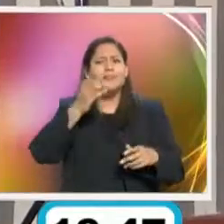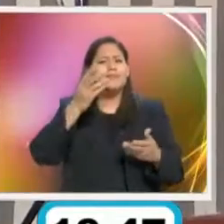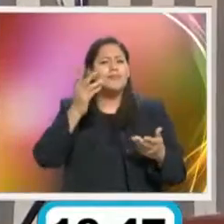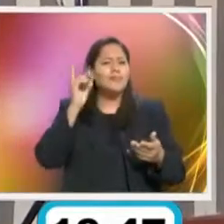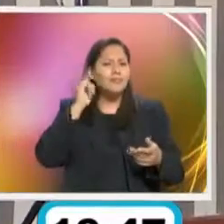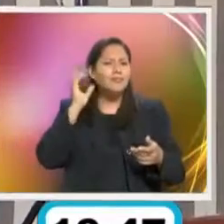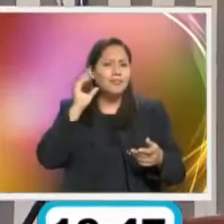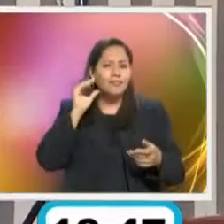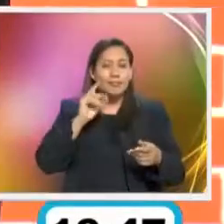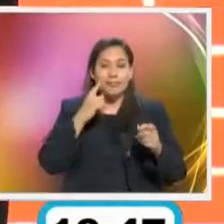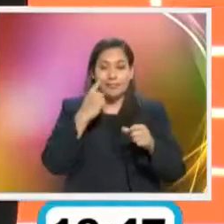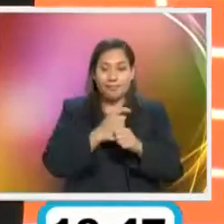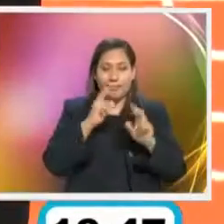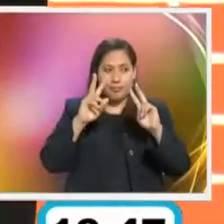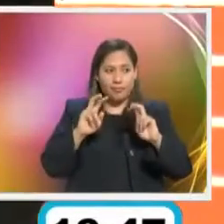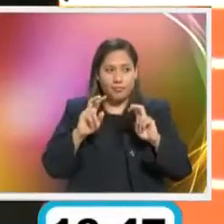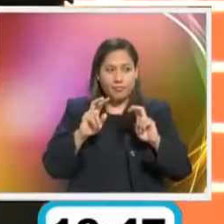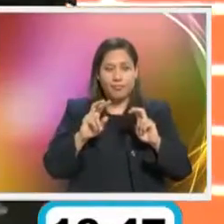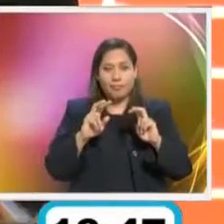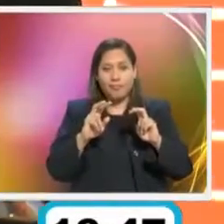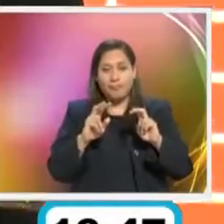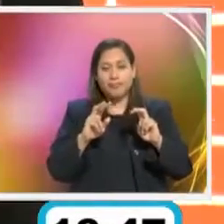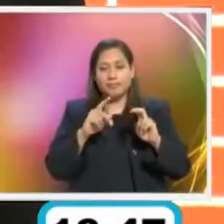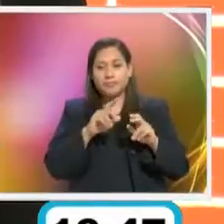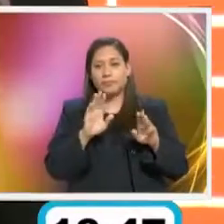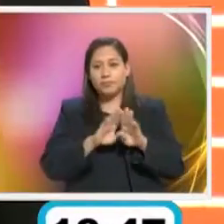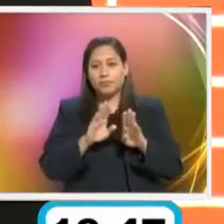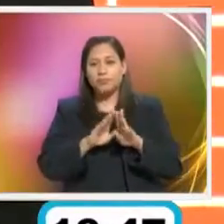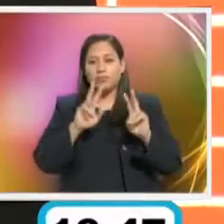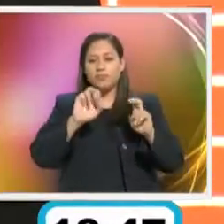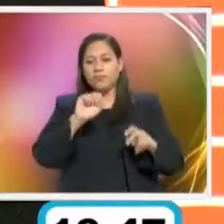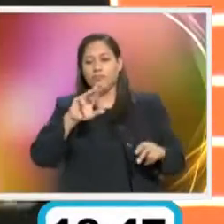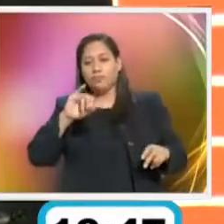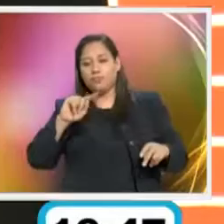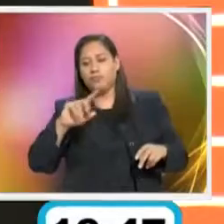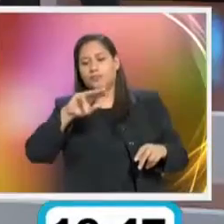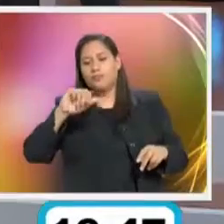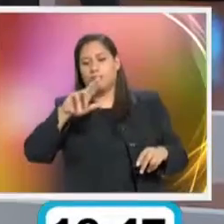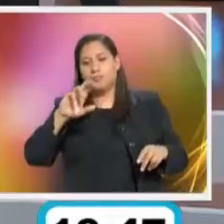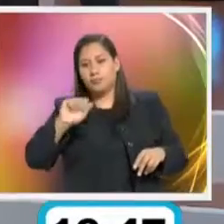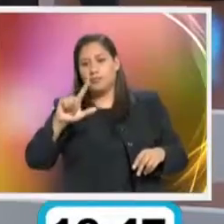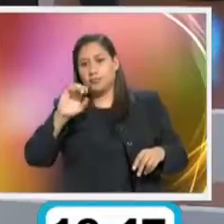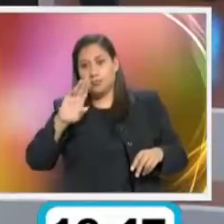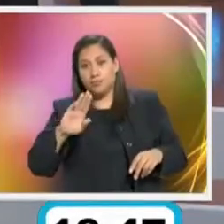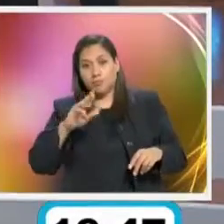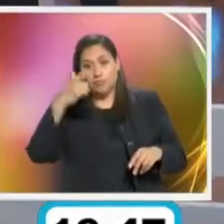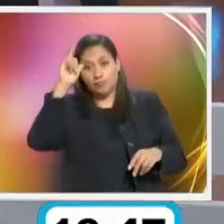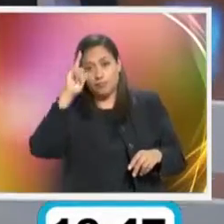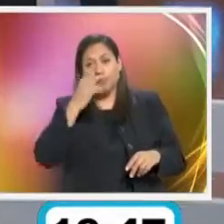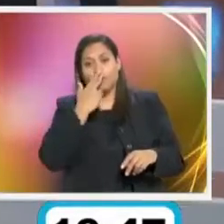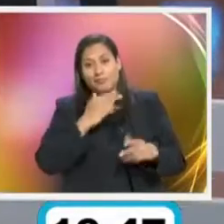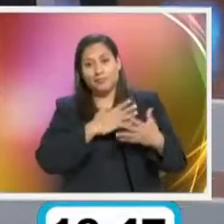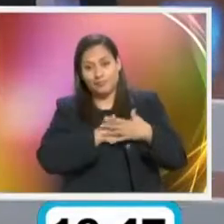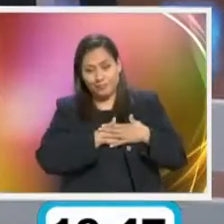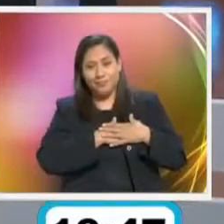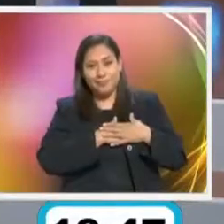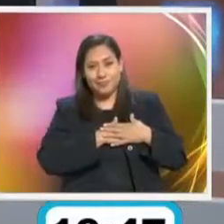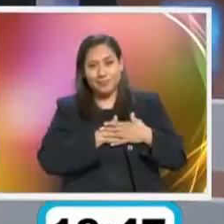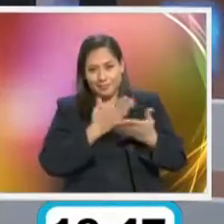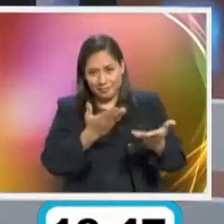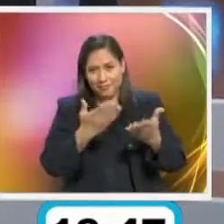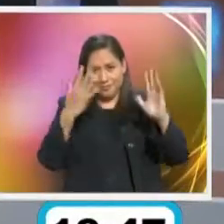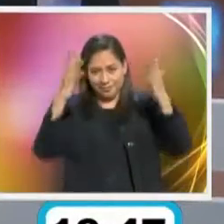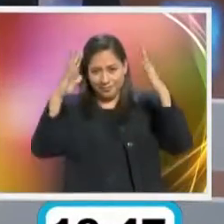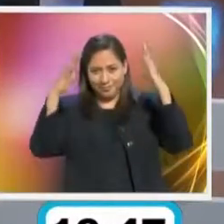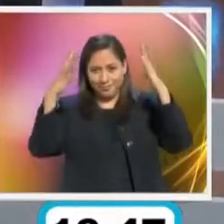¿cuál es el primer tema? Es el primer single de nuestro segundo EP, Mr. Wonderful, y se llama Sweet Madness Love. Loco y dulce amor, de alguna manera. Así es, exactamente. Adelante,